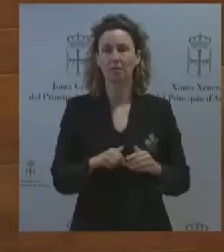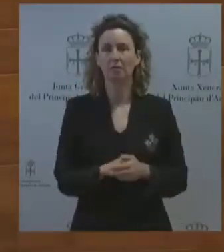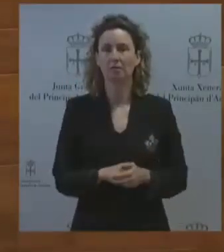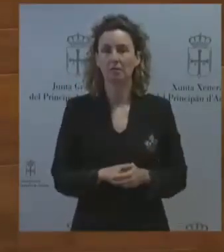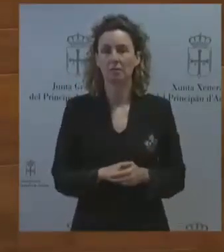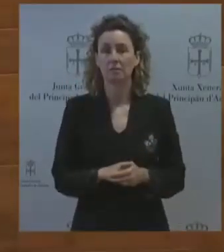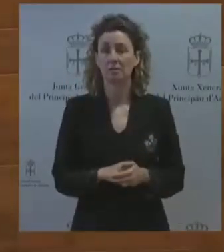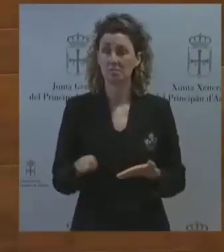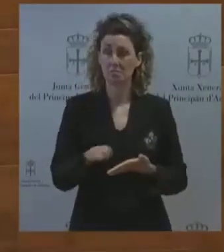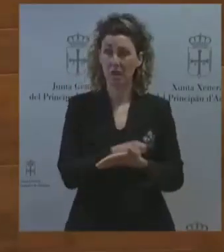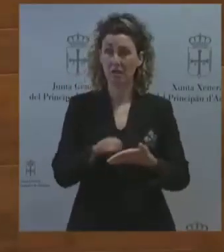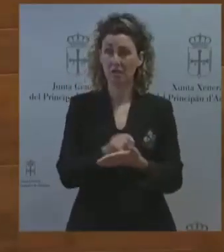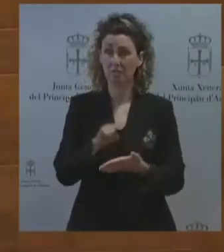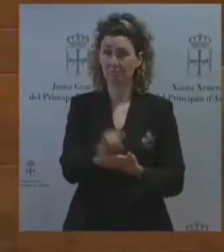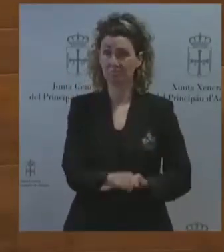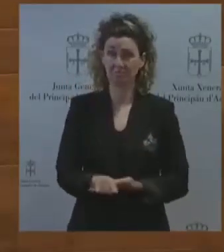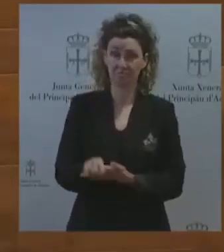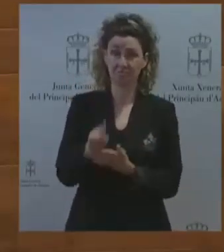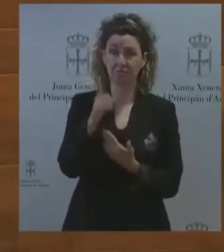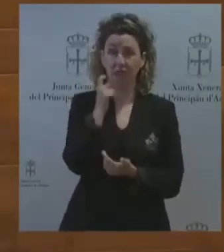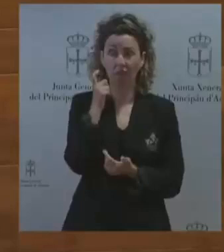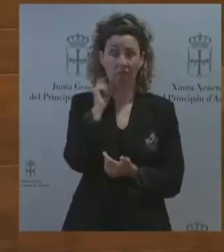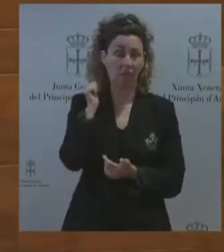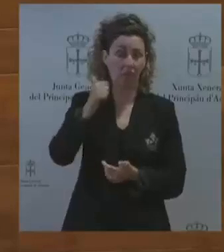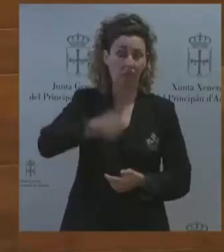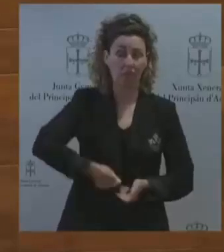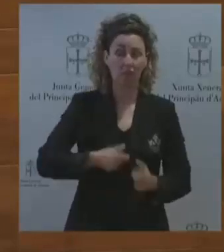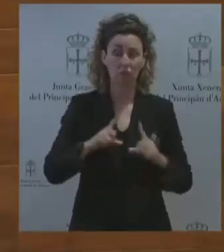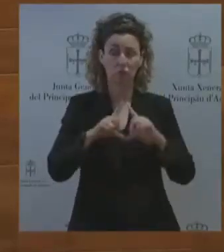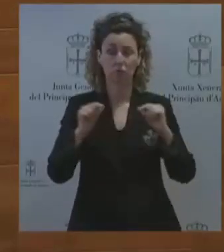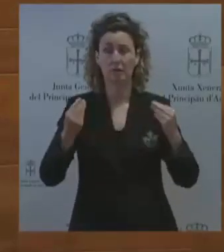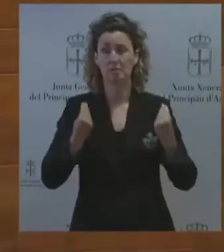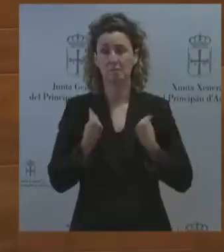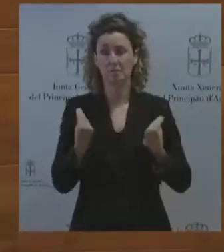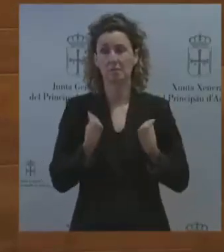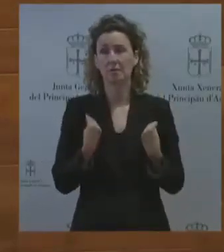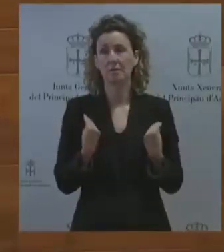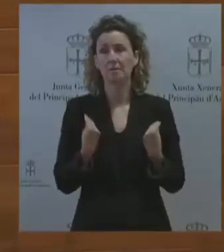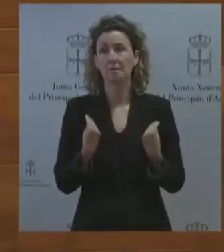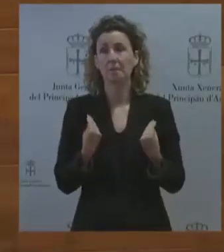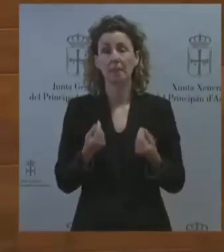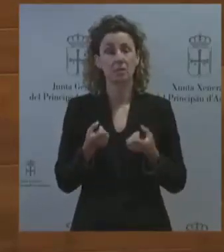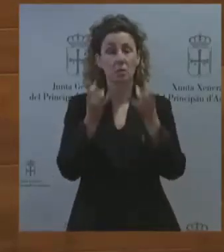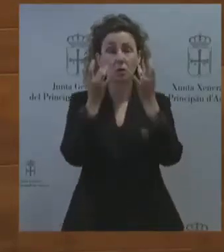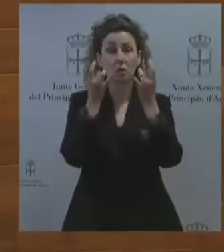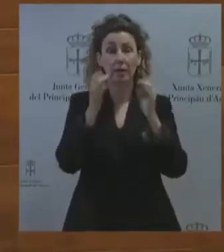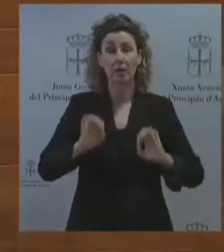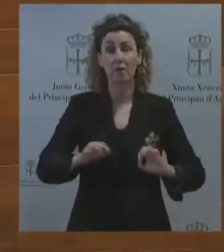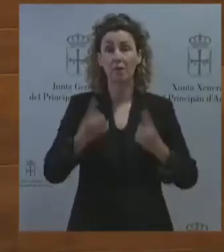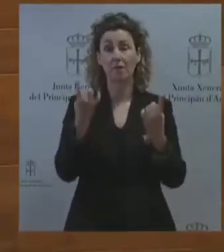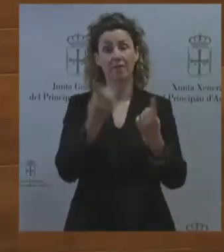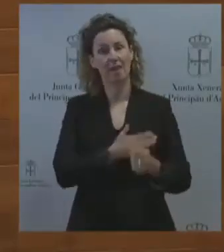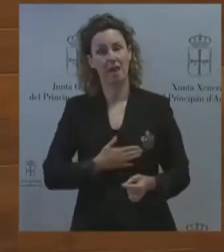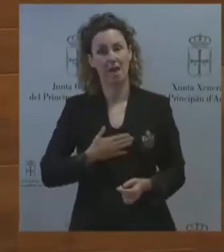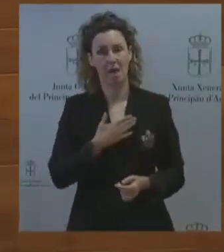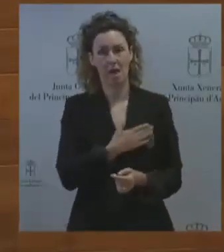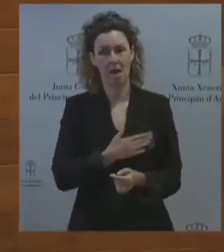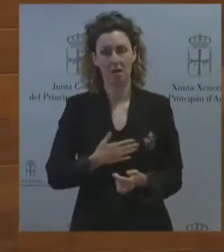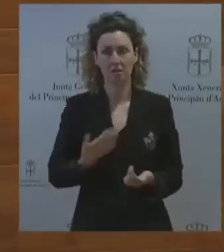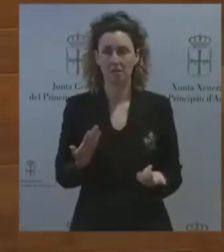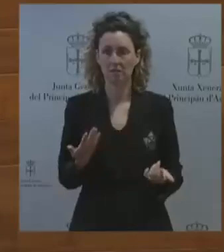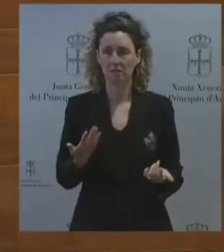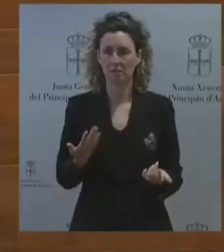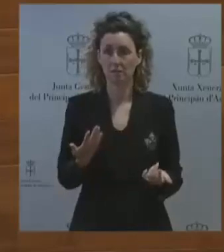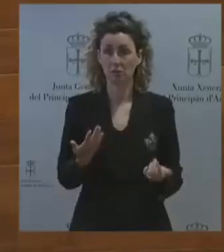acostumbrados, a los asturianos. Querían vendernos una oficialidad amable, un concepto que, como ya conoce, el propio Tribunal Constitucional